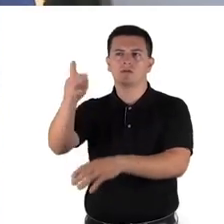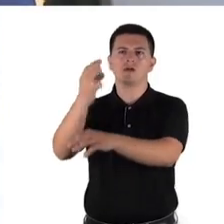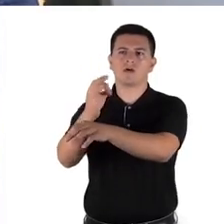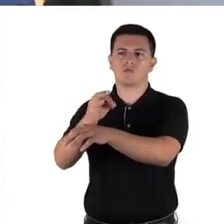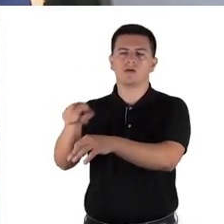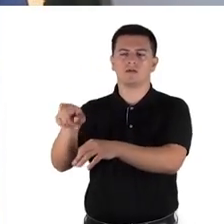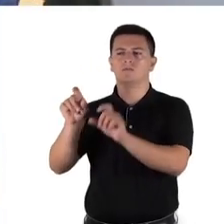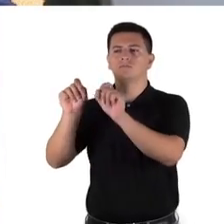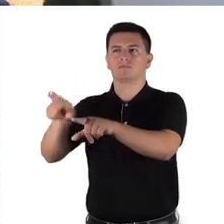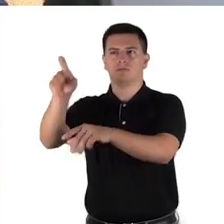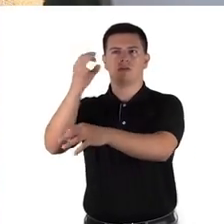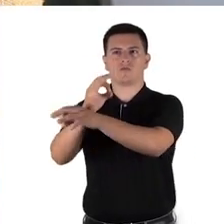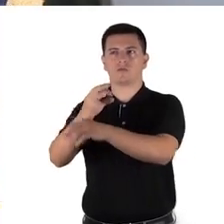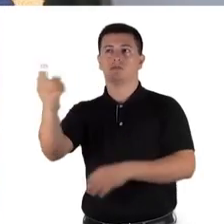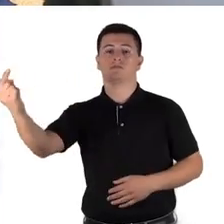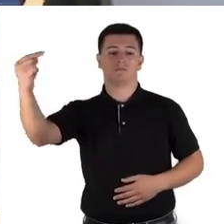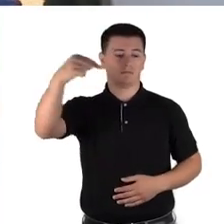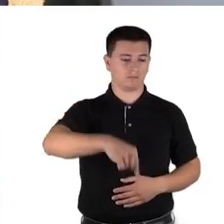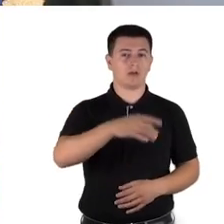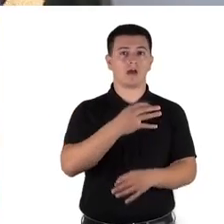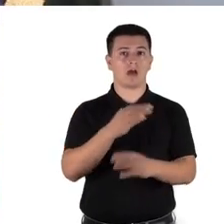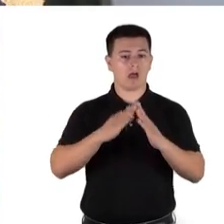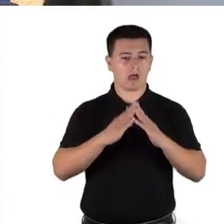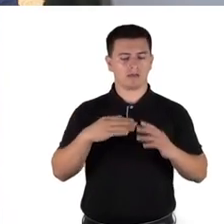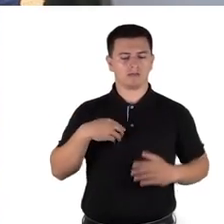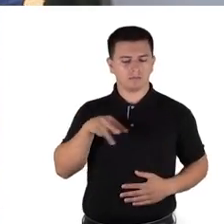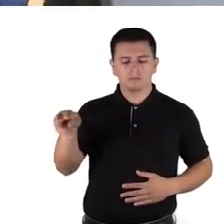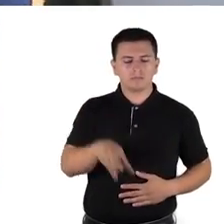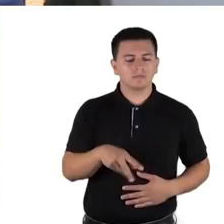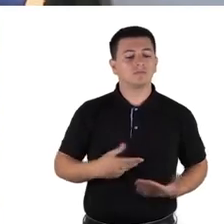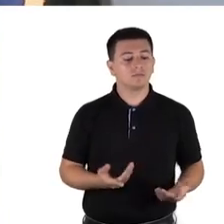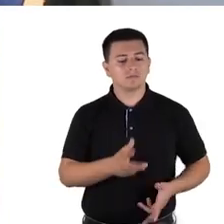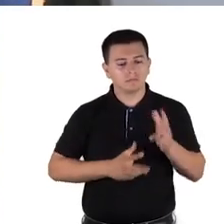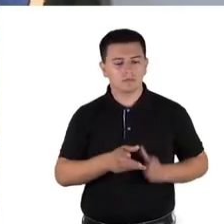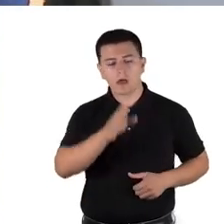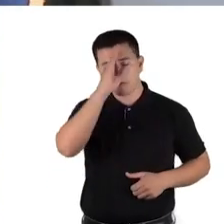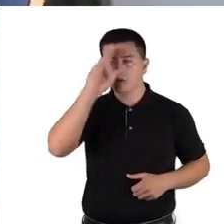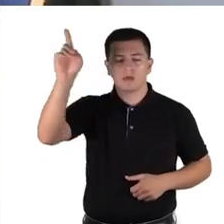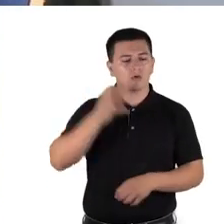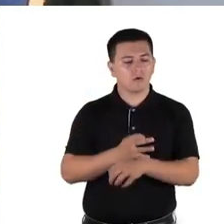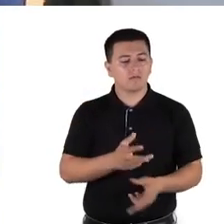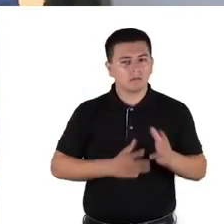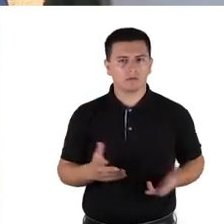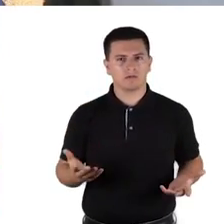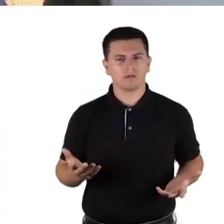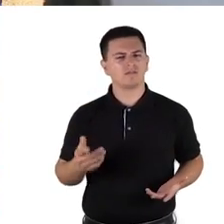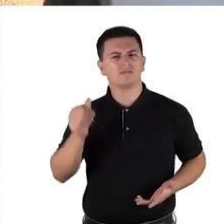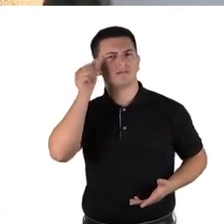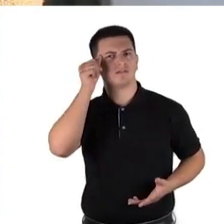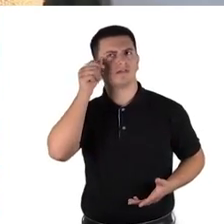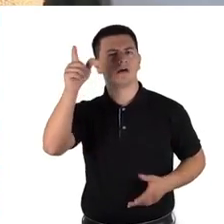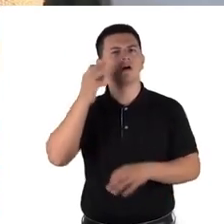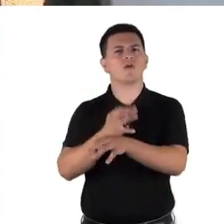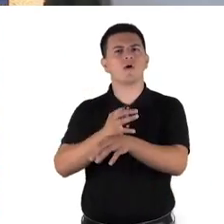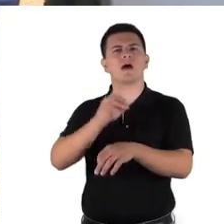bueno, la responsabilidad de que ellos aprendan ciertas cosas es de la escuela. Cuando llegan a casa o tienen que llegar aprendidos o tengo que ver qué aprendieron